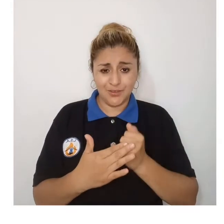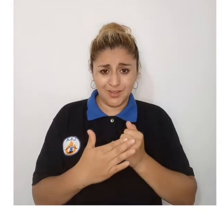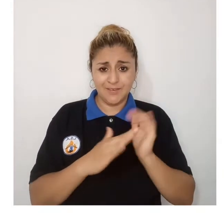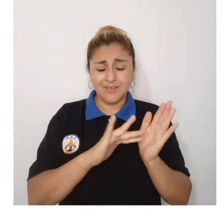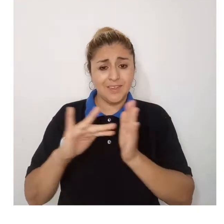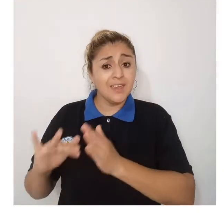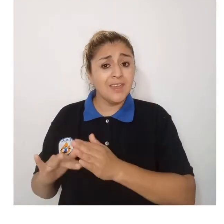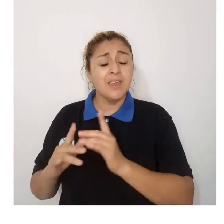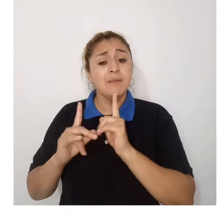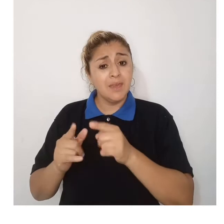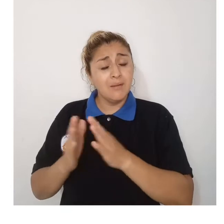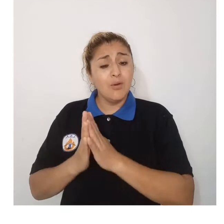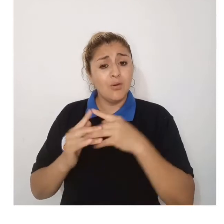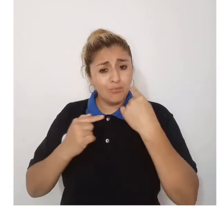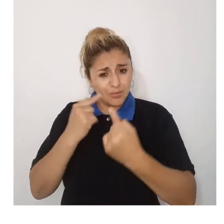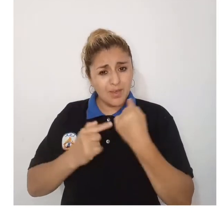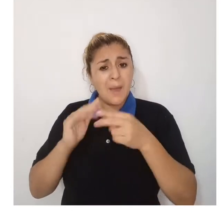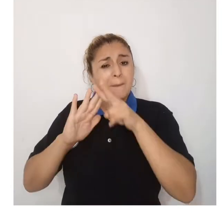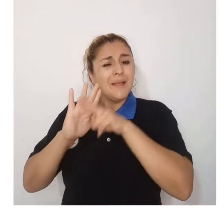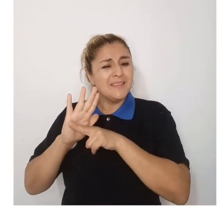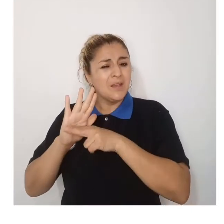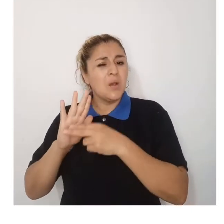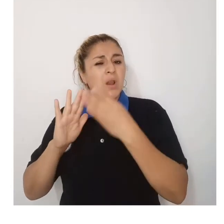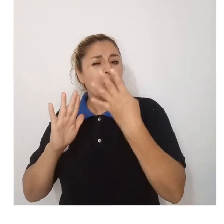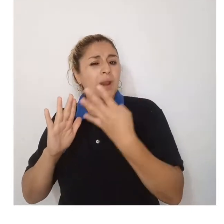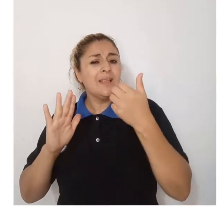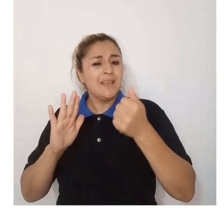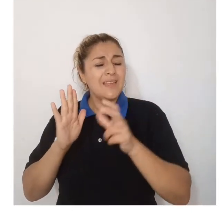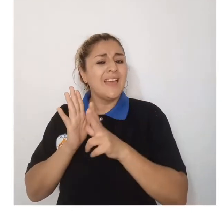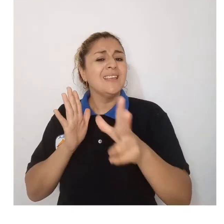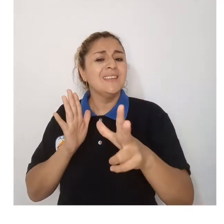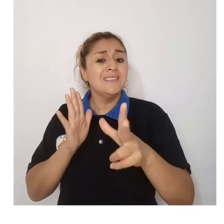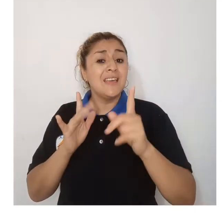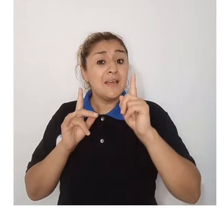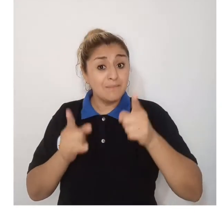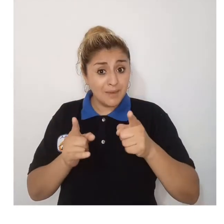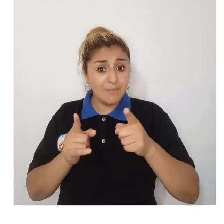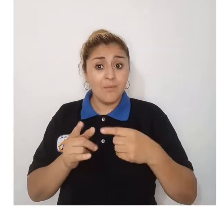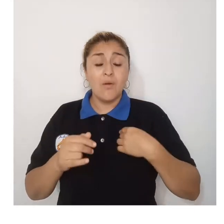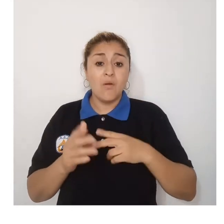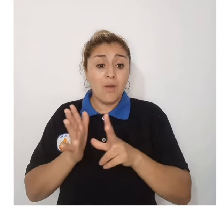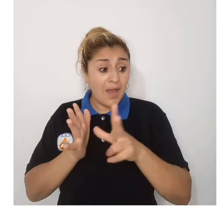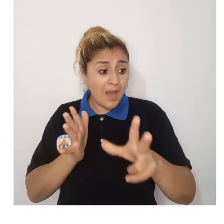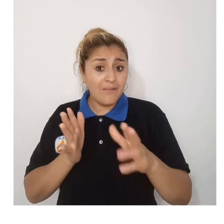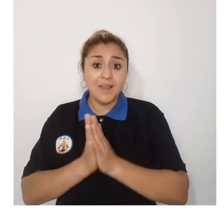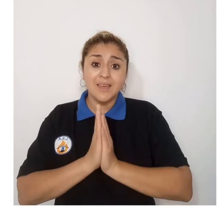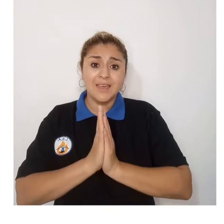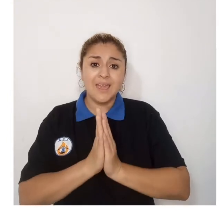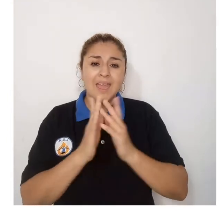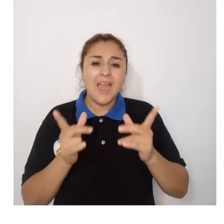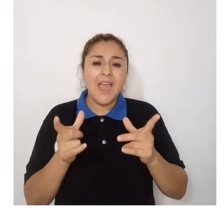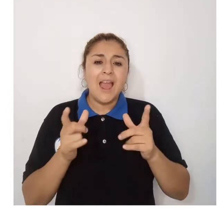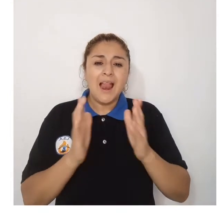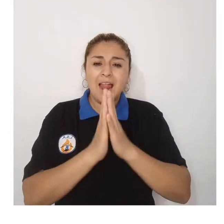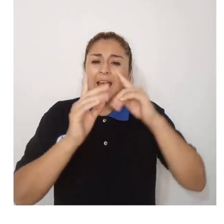y perseverando unánimes cada día en el templo y partiendo